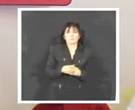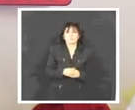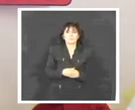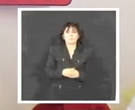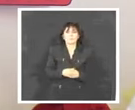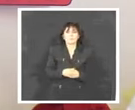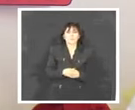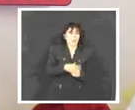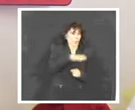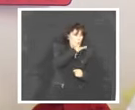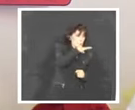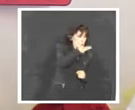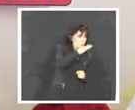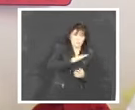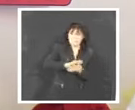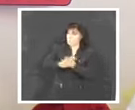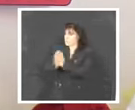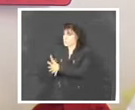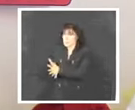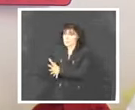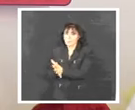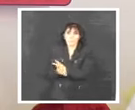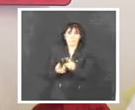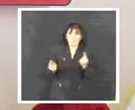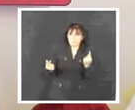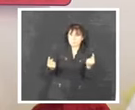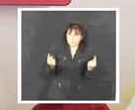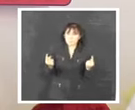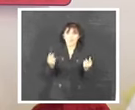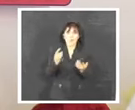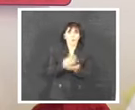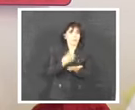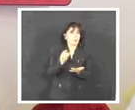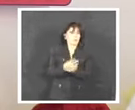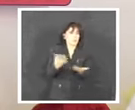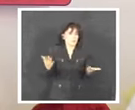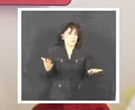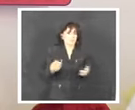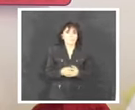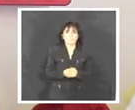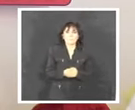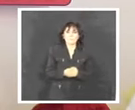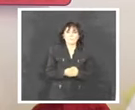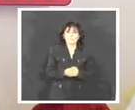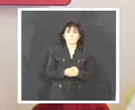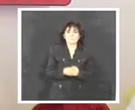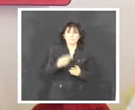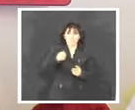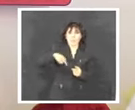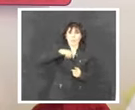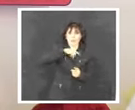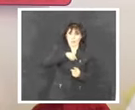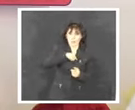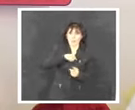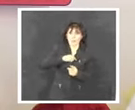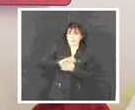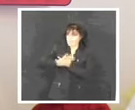Transformación o corrupción, no hay de otra. Y los únicos partidos que representamos la